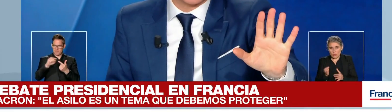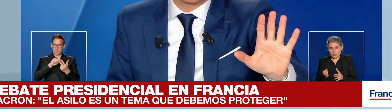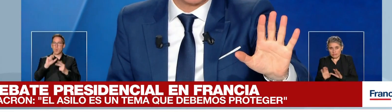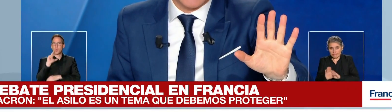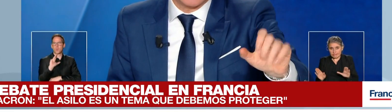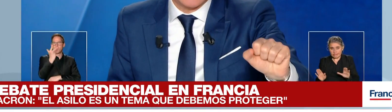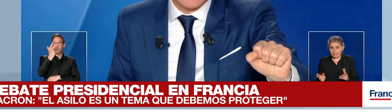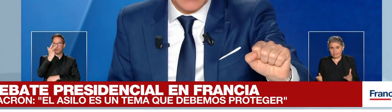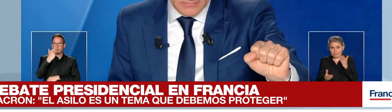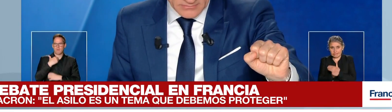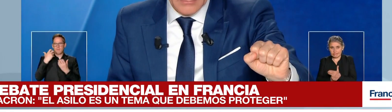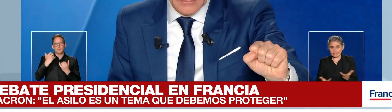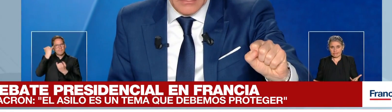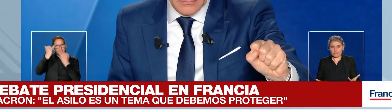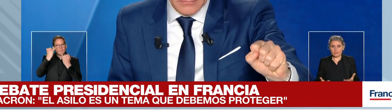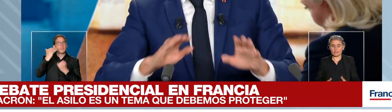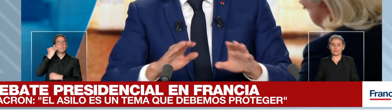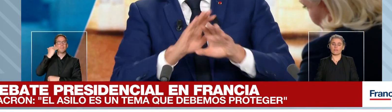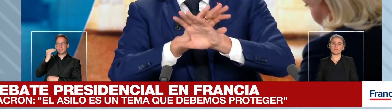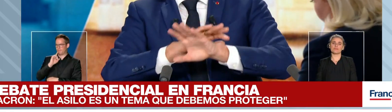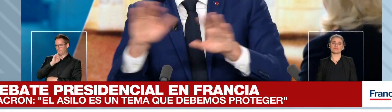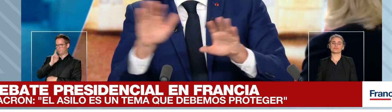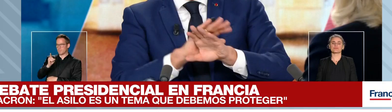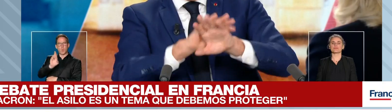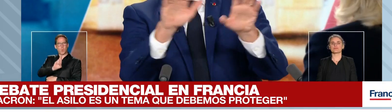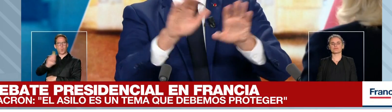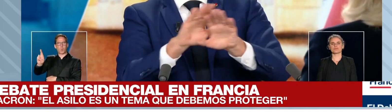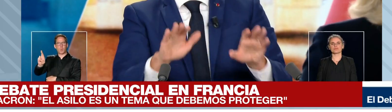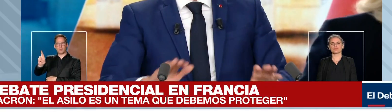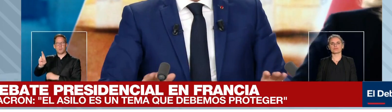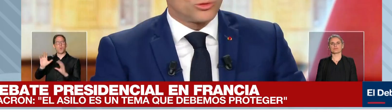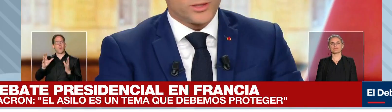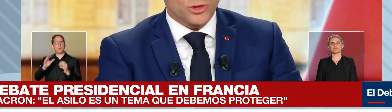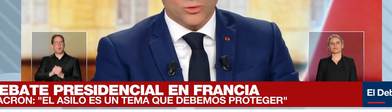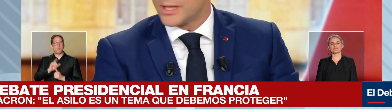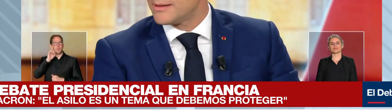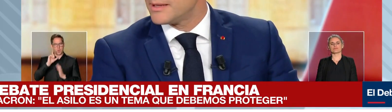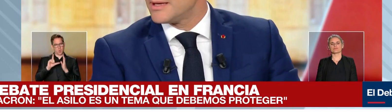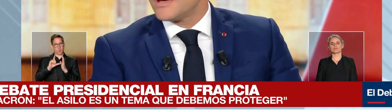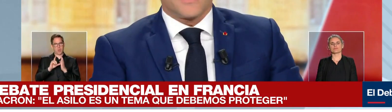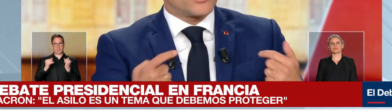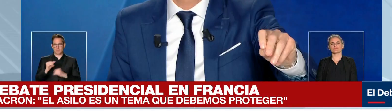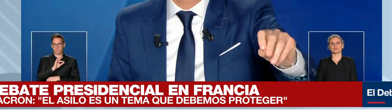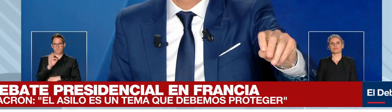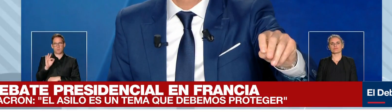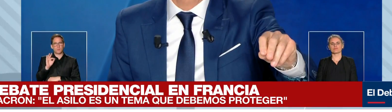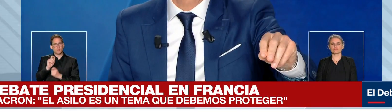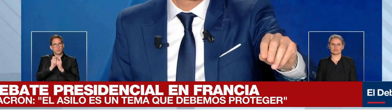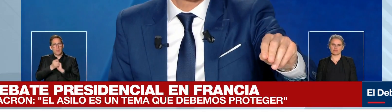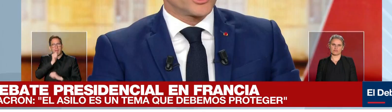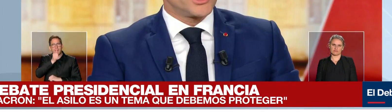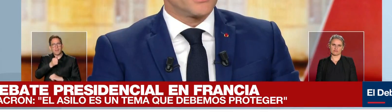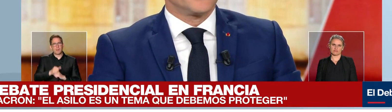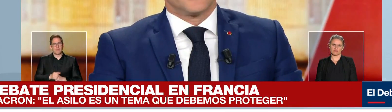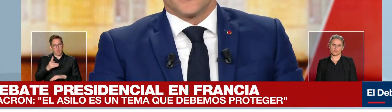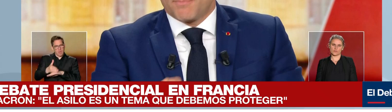El tercero es poder regresar a su país de origen, y a pesar de unos referendos no van a cambiar nada. Es la